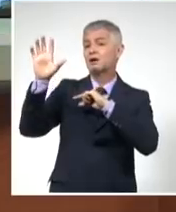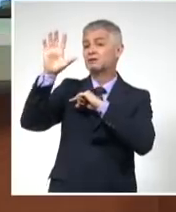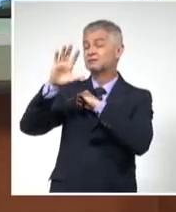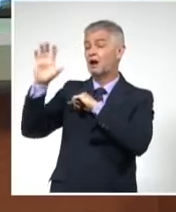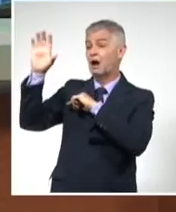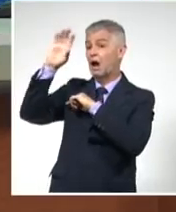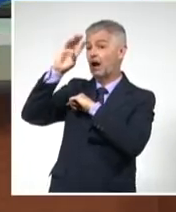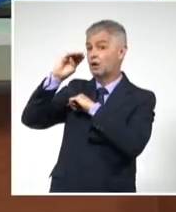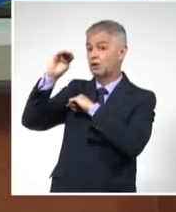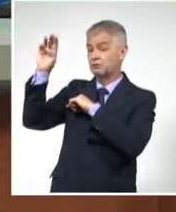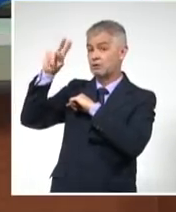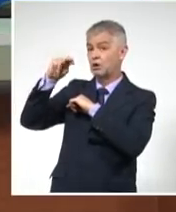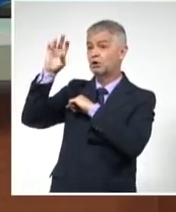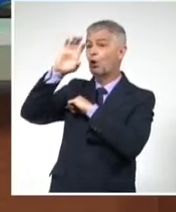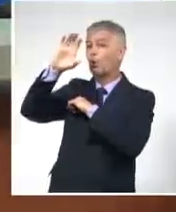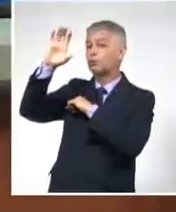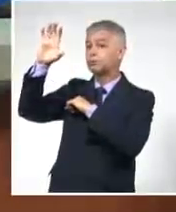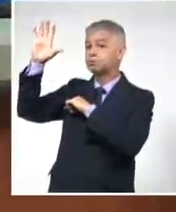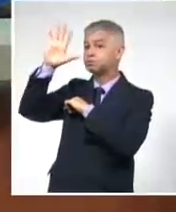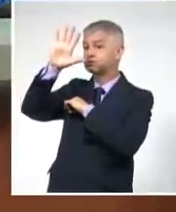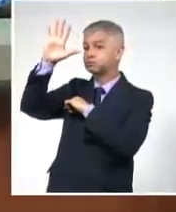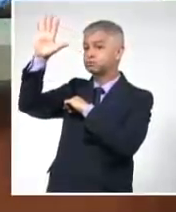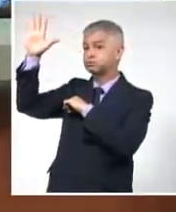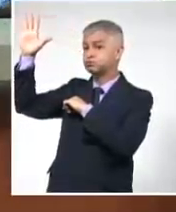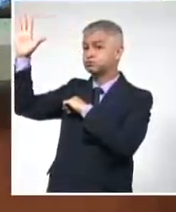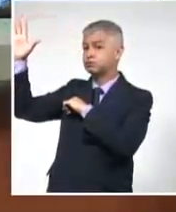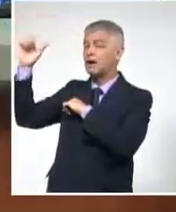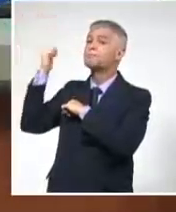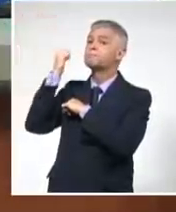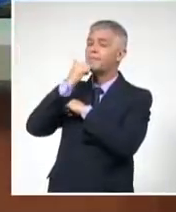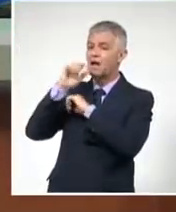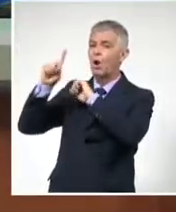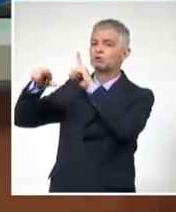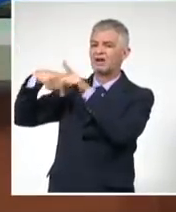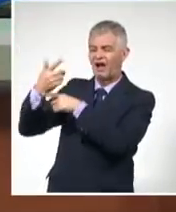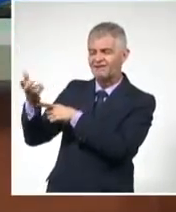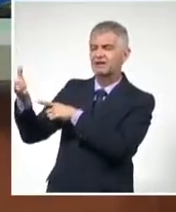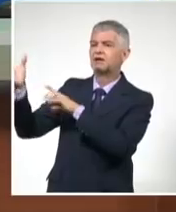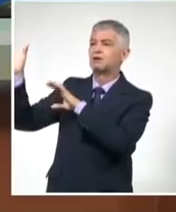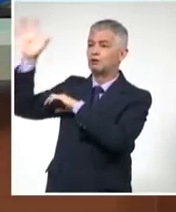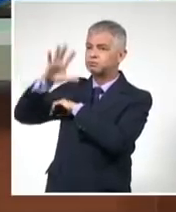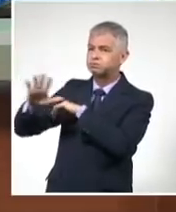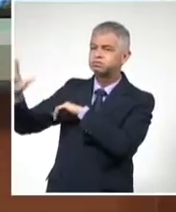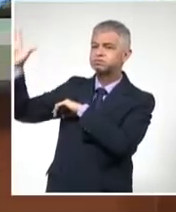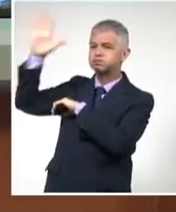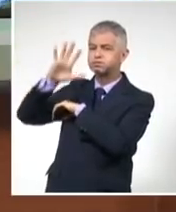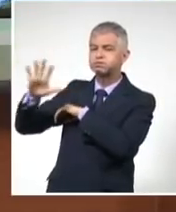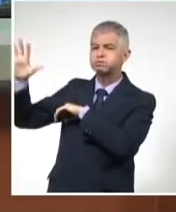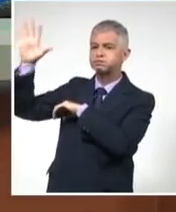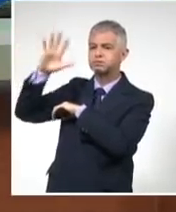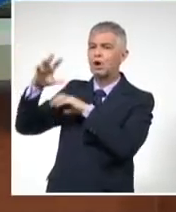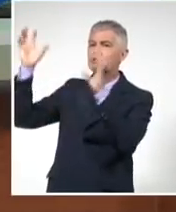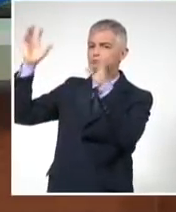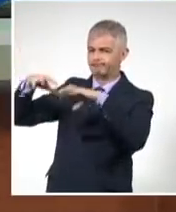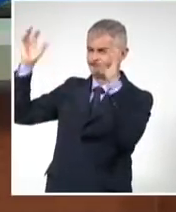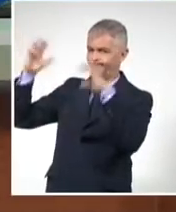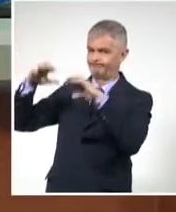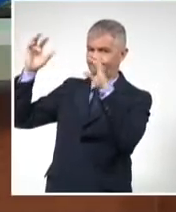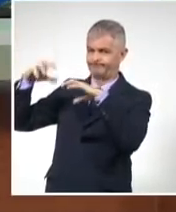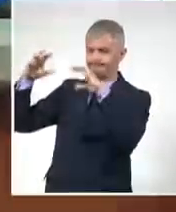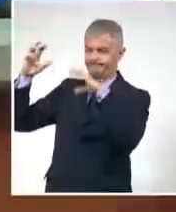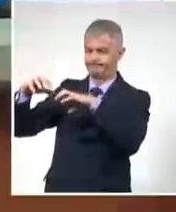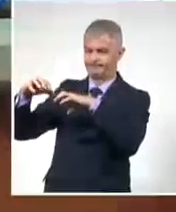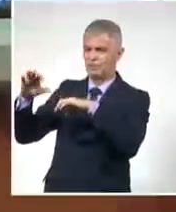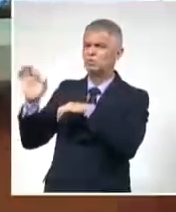más hacia el oeste, estas bandas de alimentación volverán a caer en Cuba. Quiere decir que todavía existe